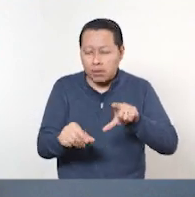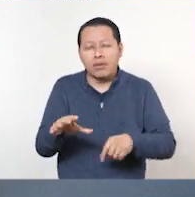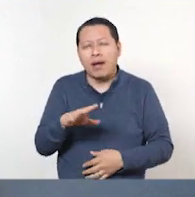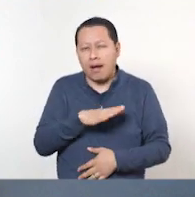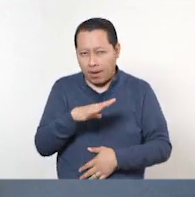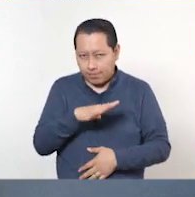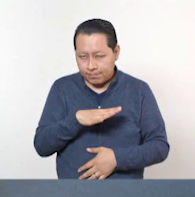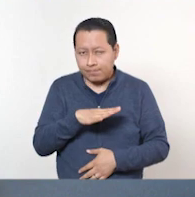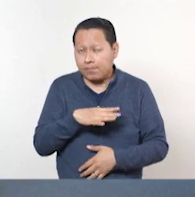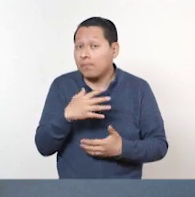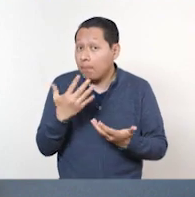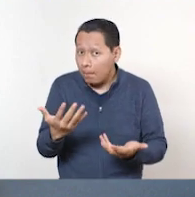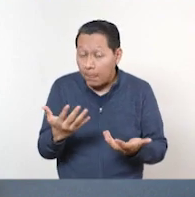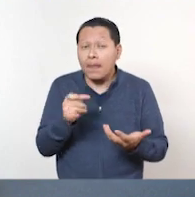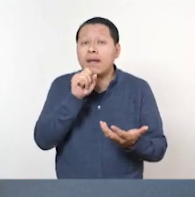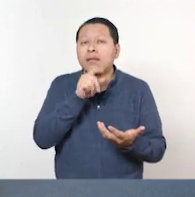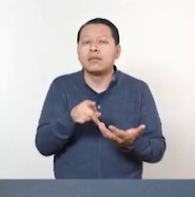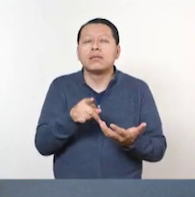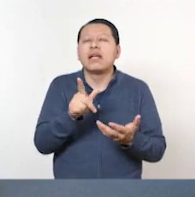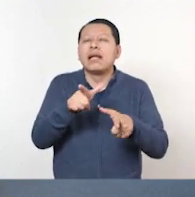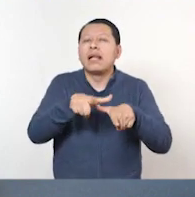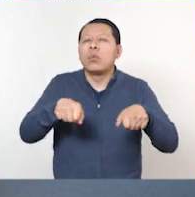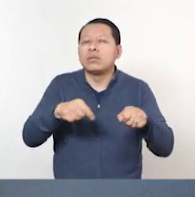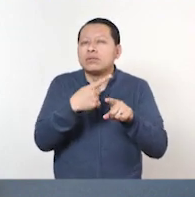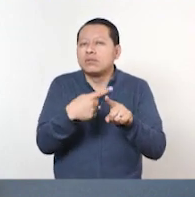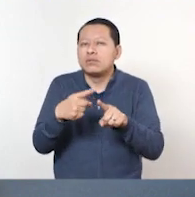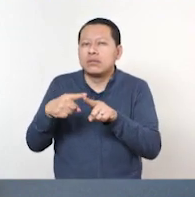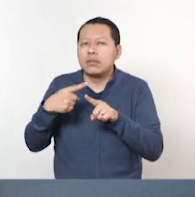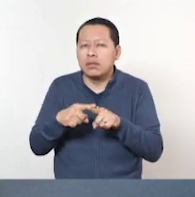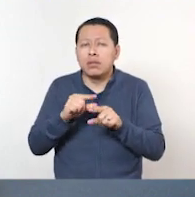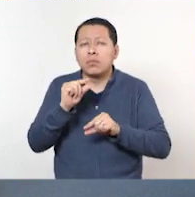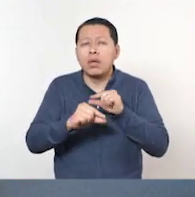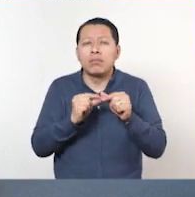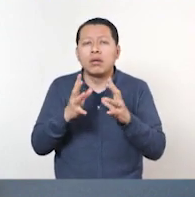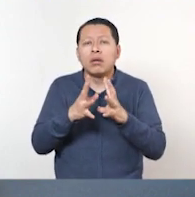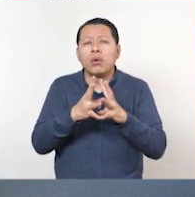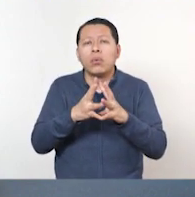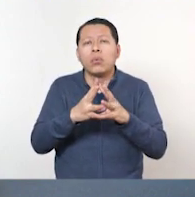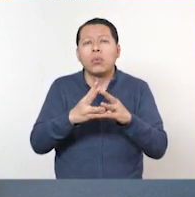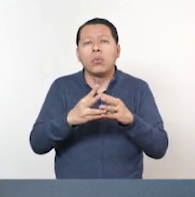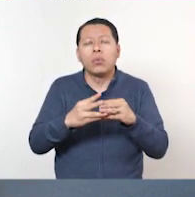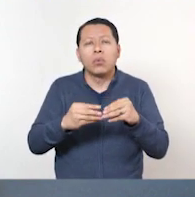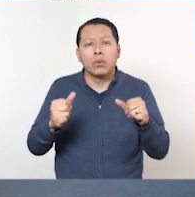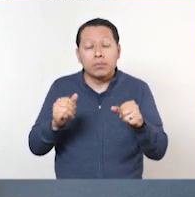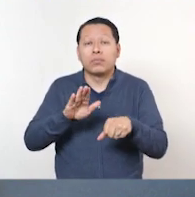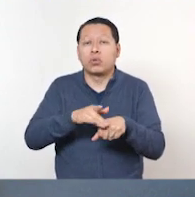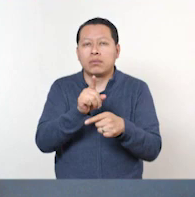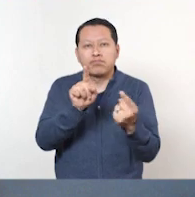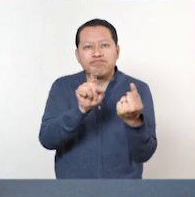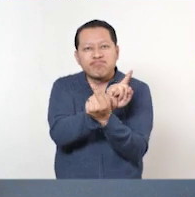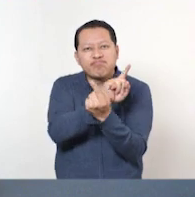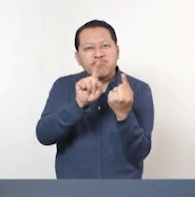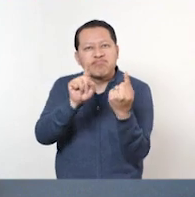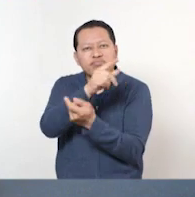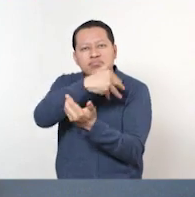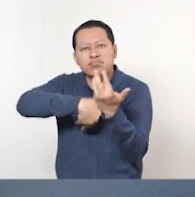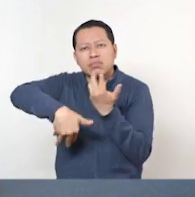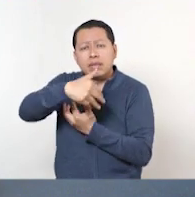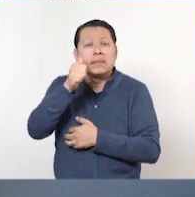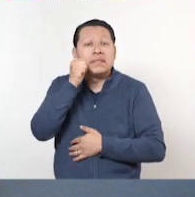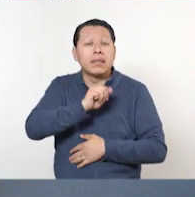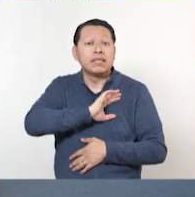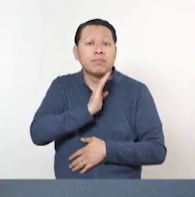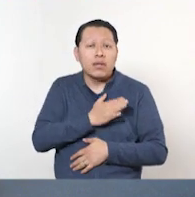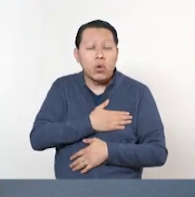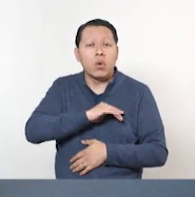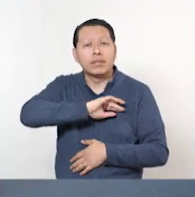México? Sin embargo, esta diversidad lingüística está desapareciendo, porque en las relaciones sociales solo ha sido